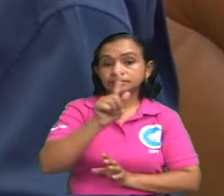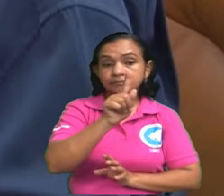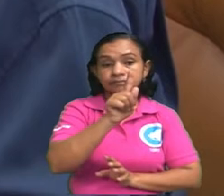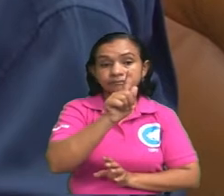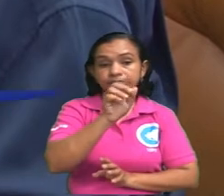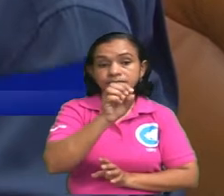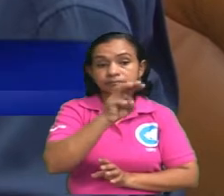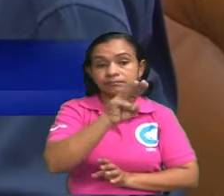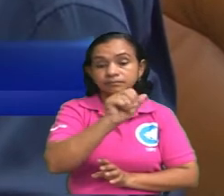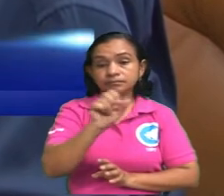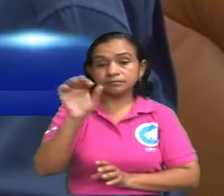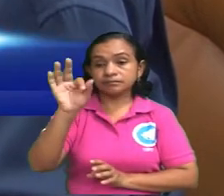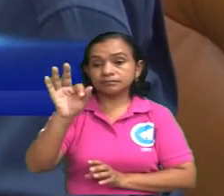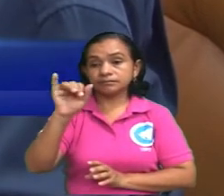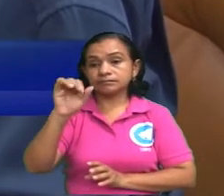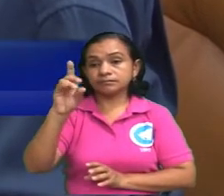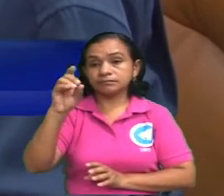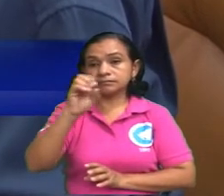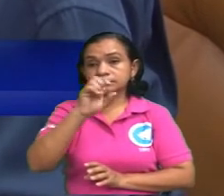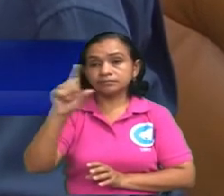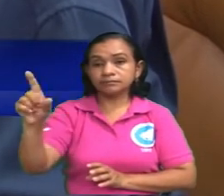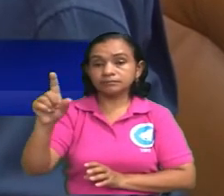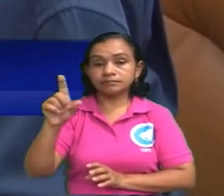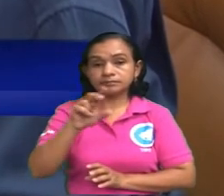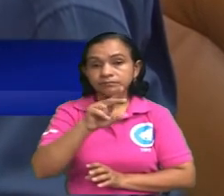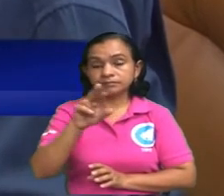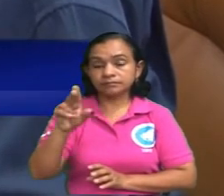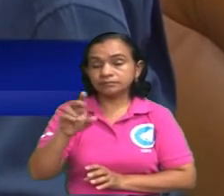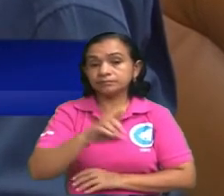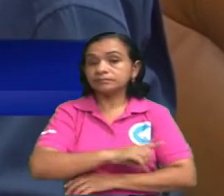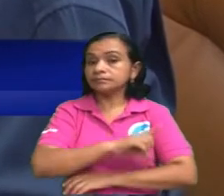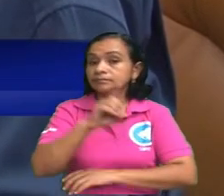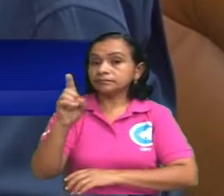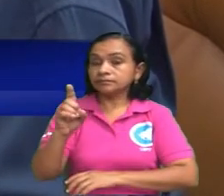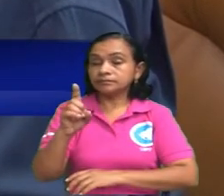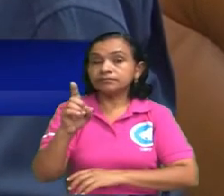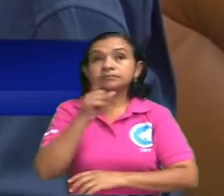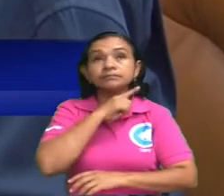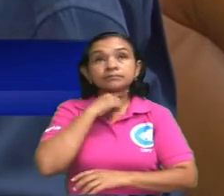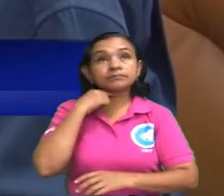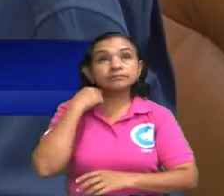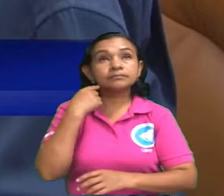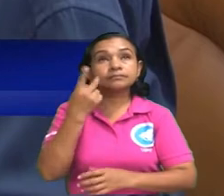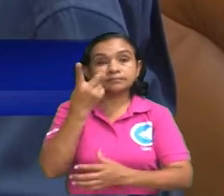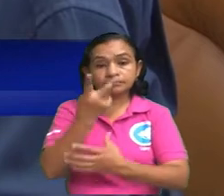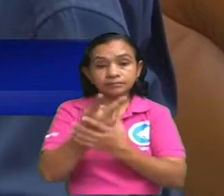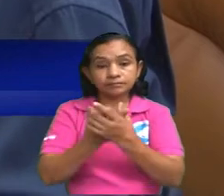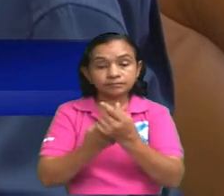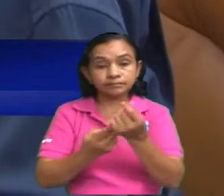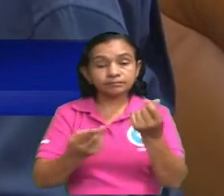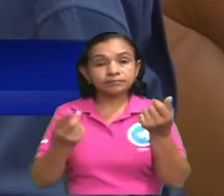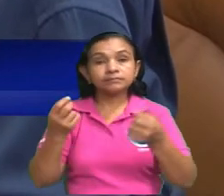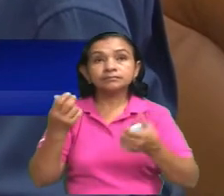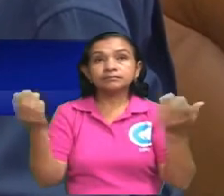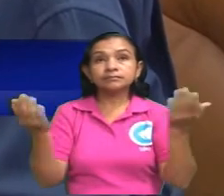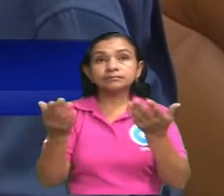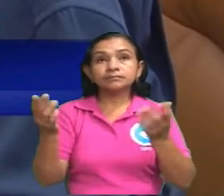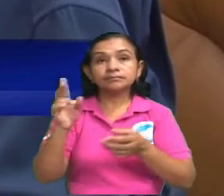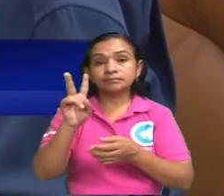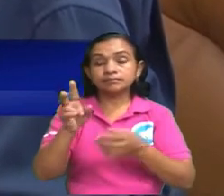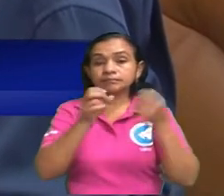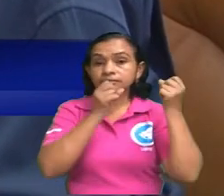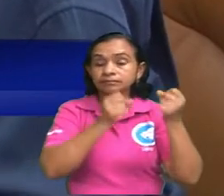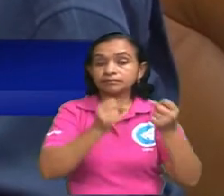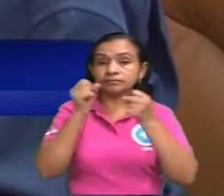es casualidad que los dos cumplan el mismo día. Es una relación de ambos revolucionarios como dos hombres